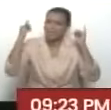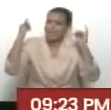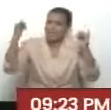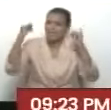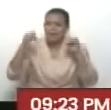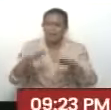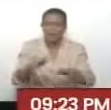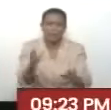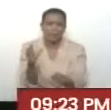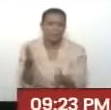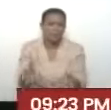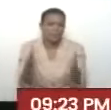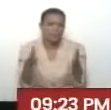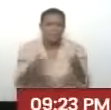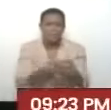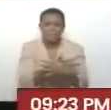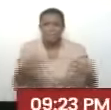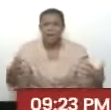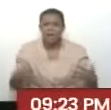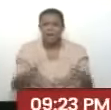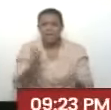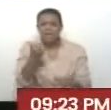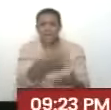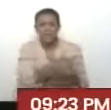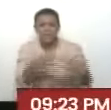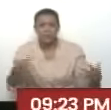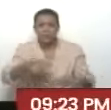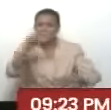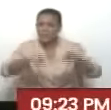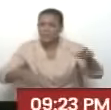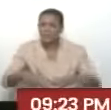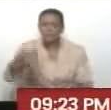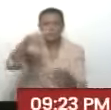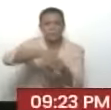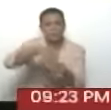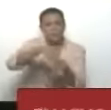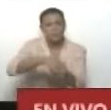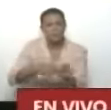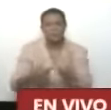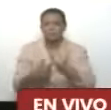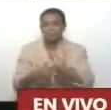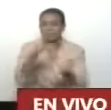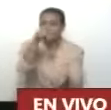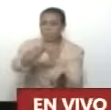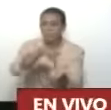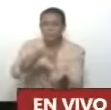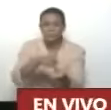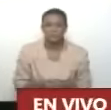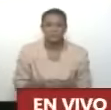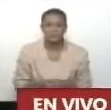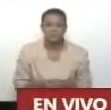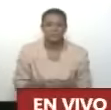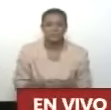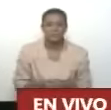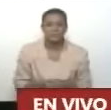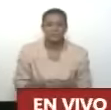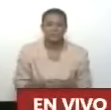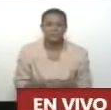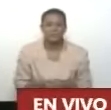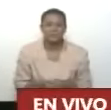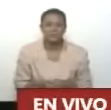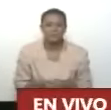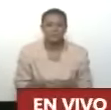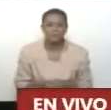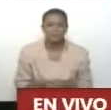gran victoria de más de 10 millones de venezolanos y venezolanas que participaron en este referéndum. Referéndum